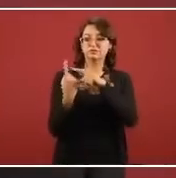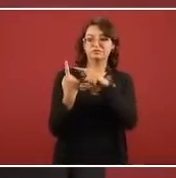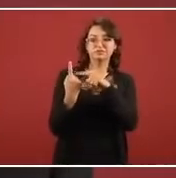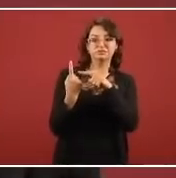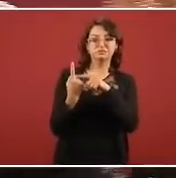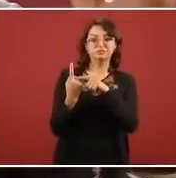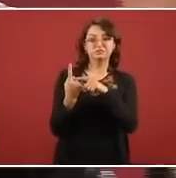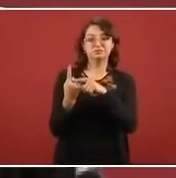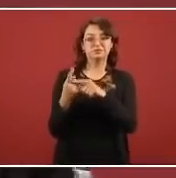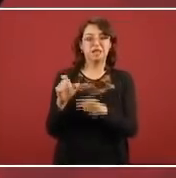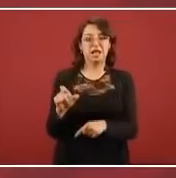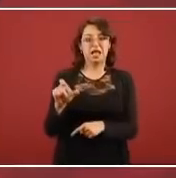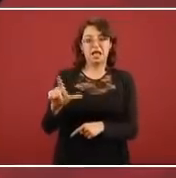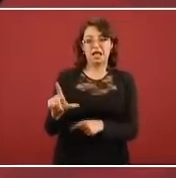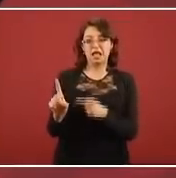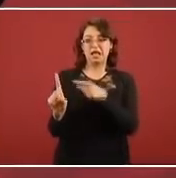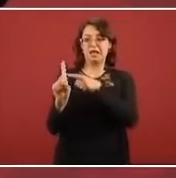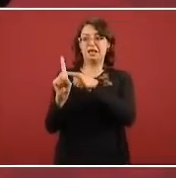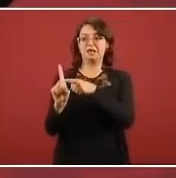los